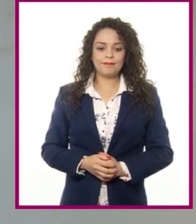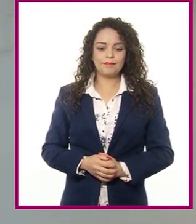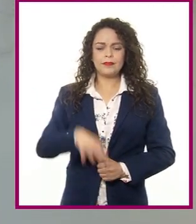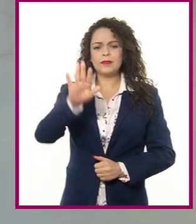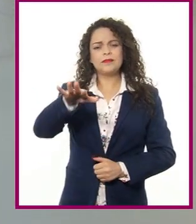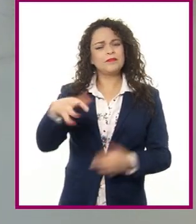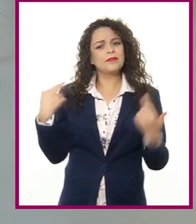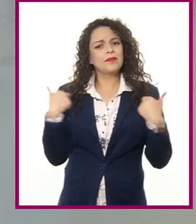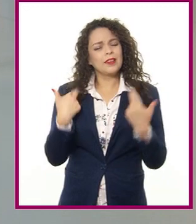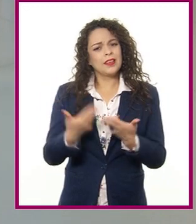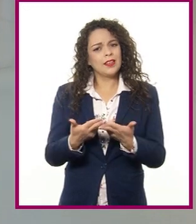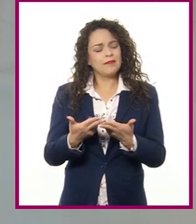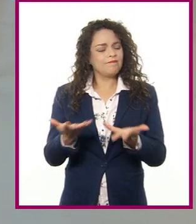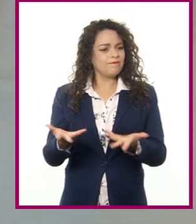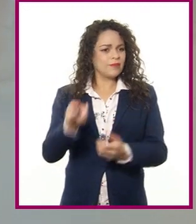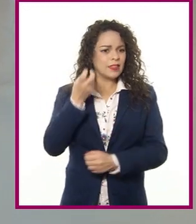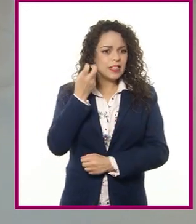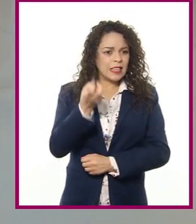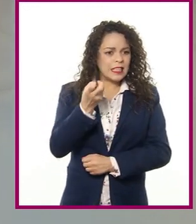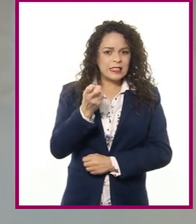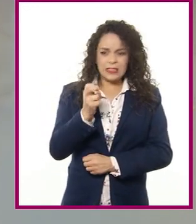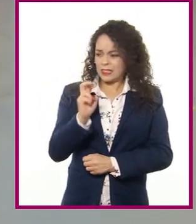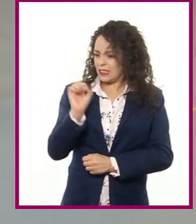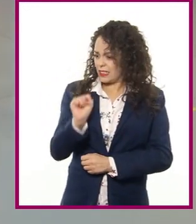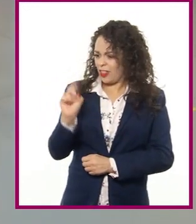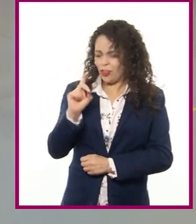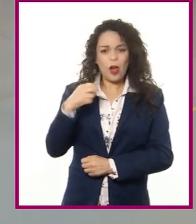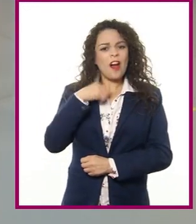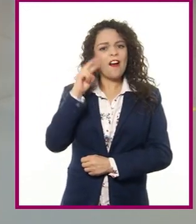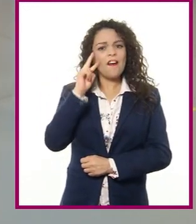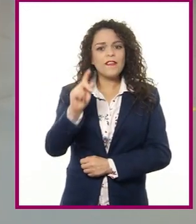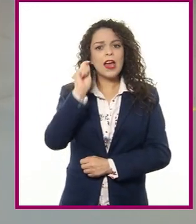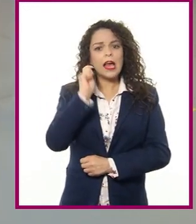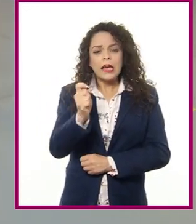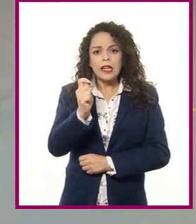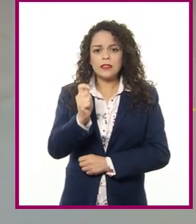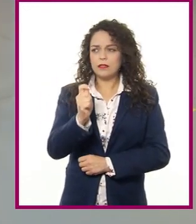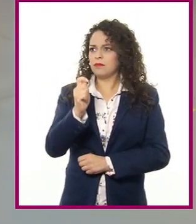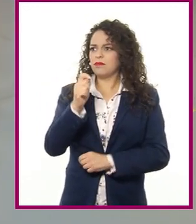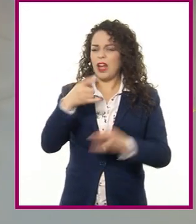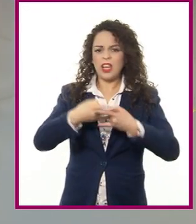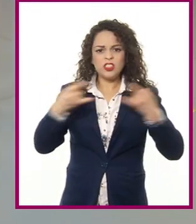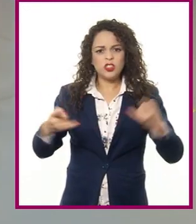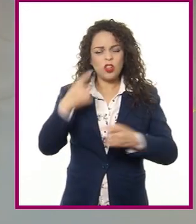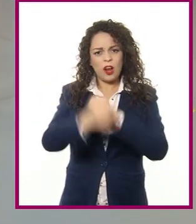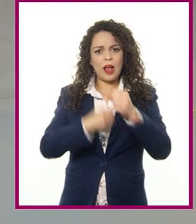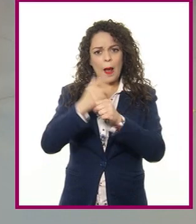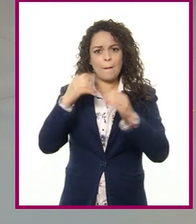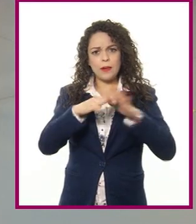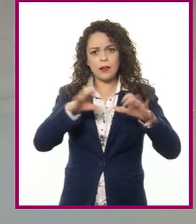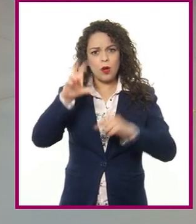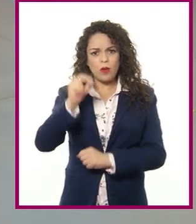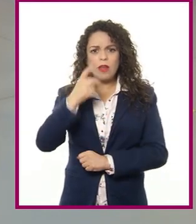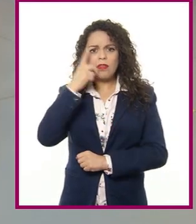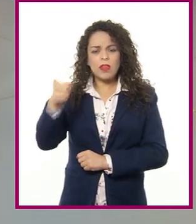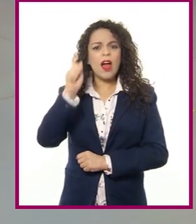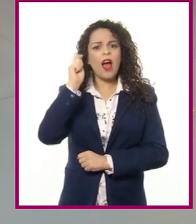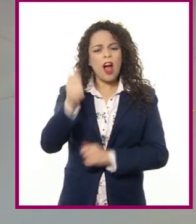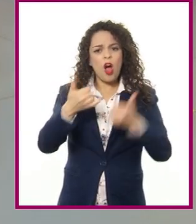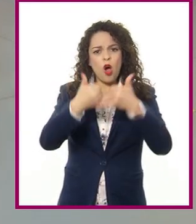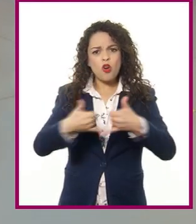Maestra, este fin de semana vi un documental sobre los años 80 y se mencionó que la Copa Mundial de Fútbol se